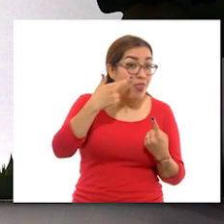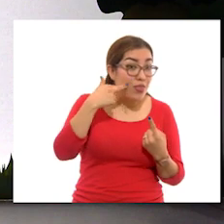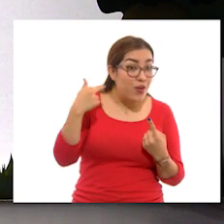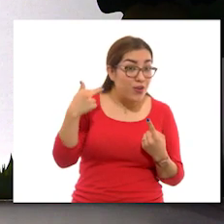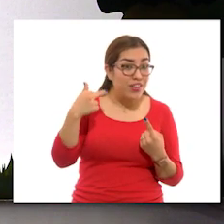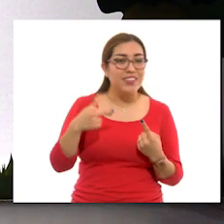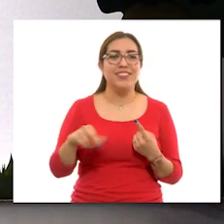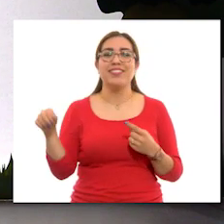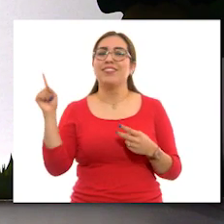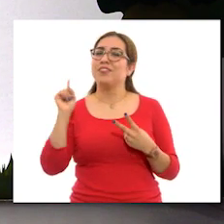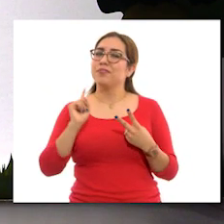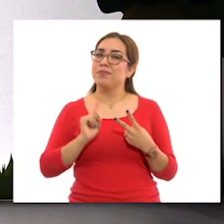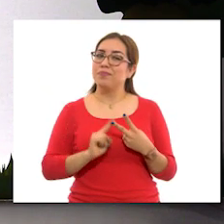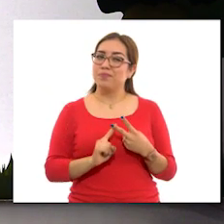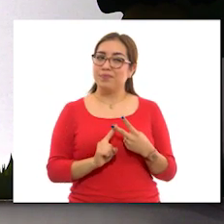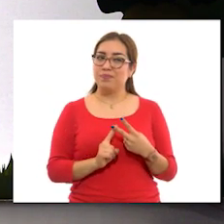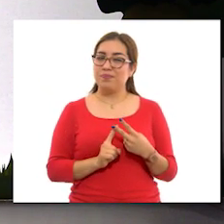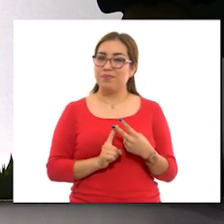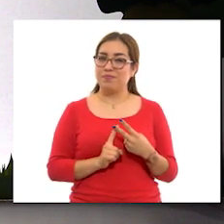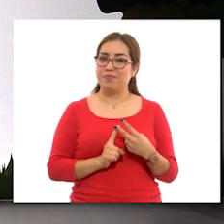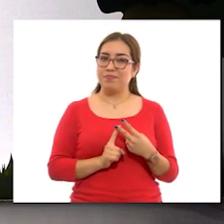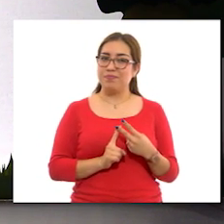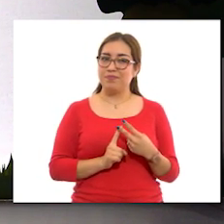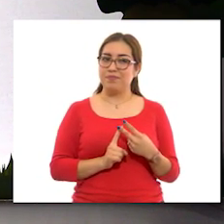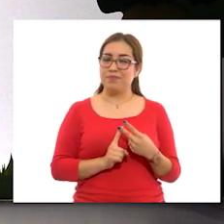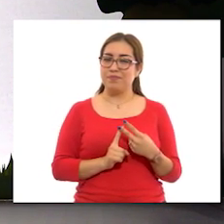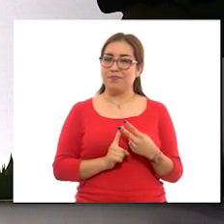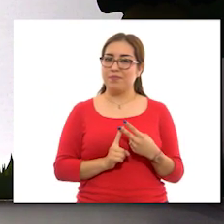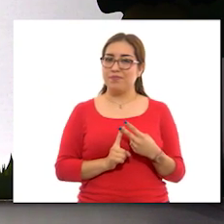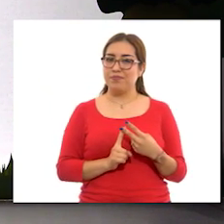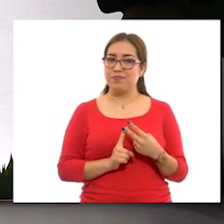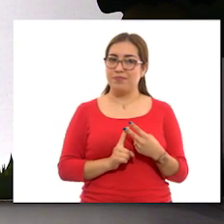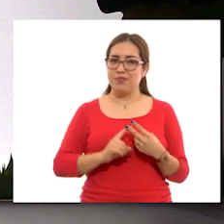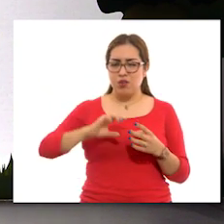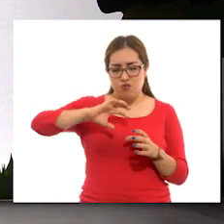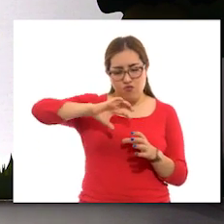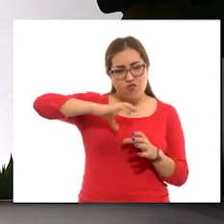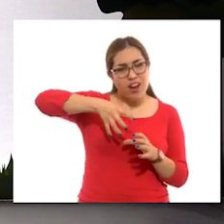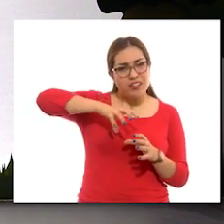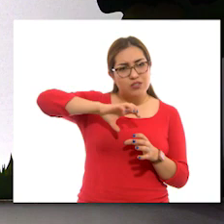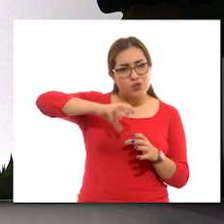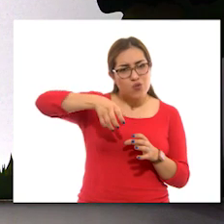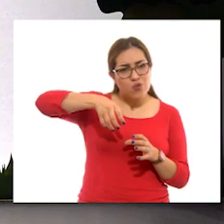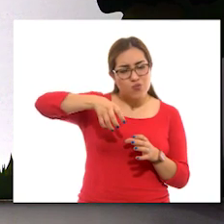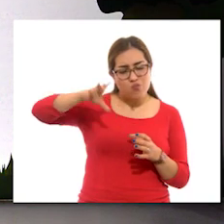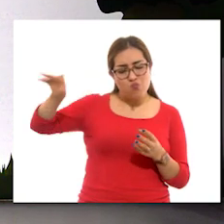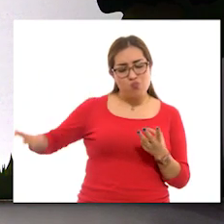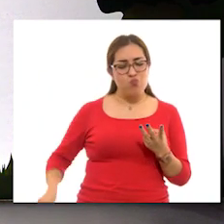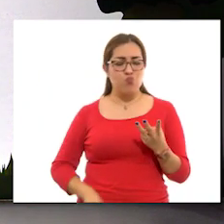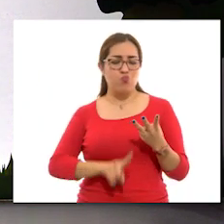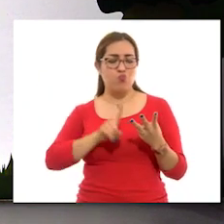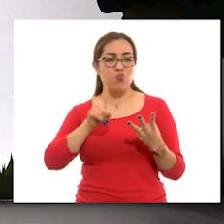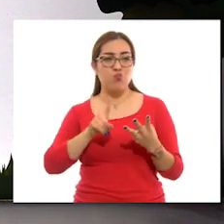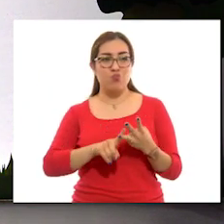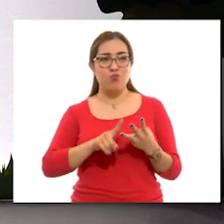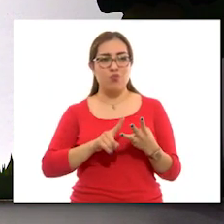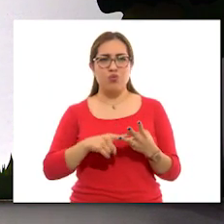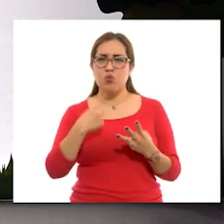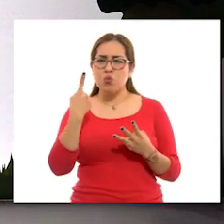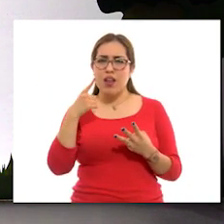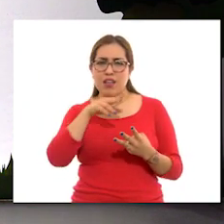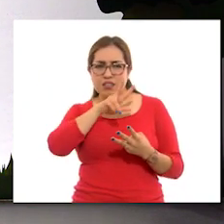un frasco y una